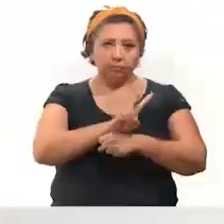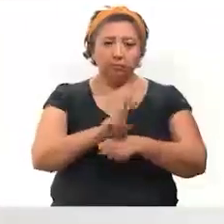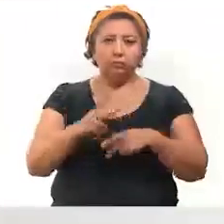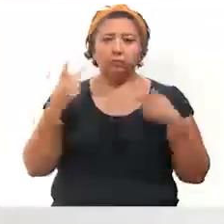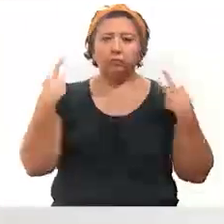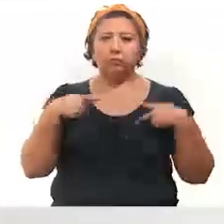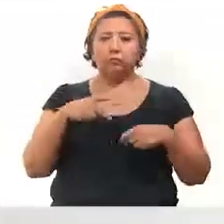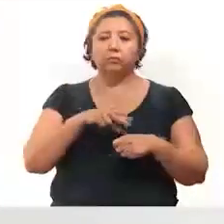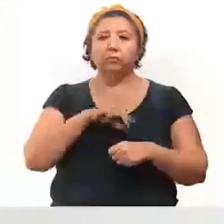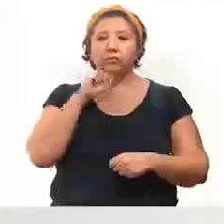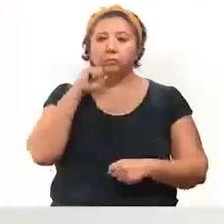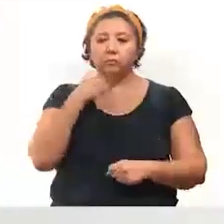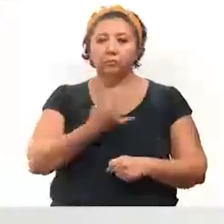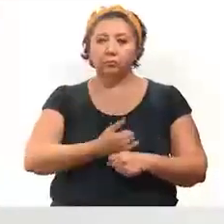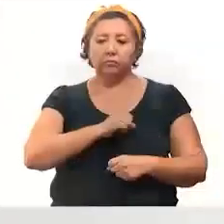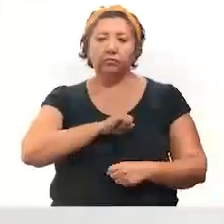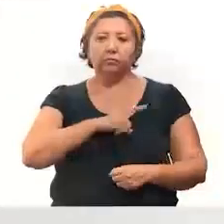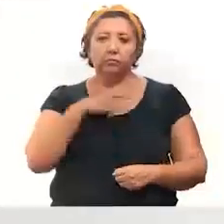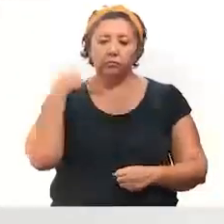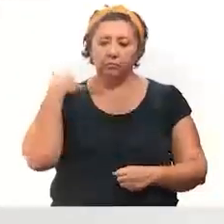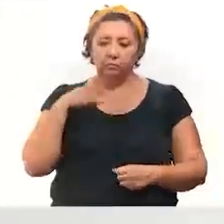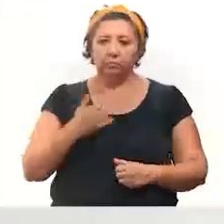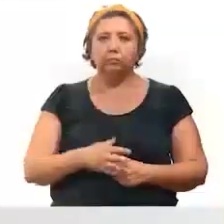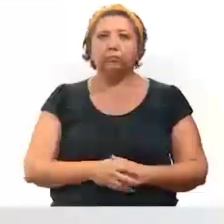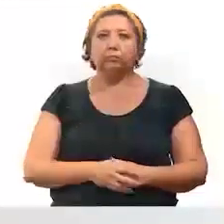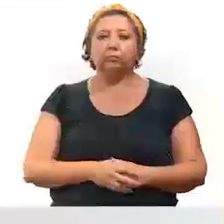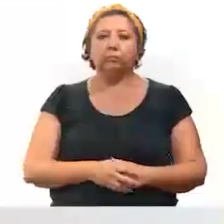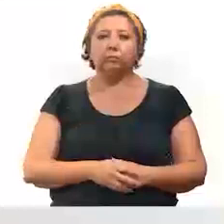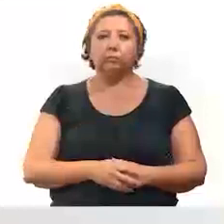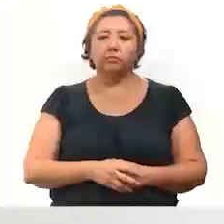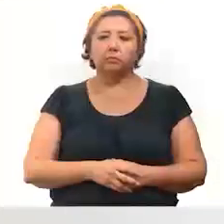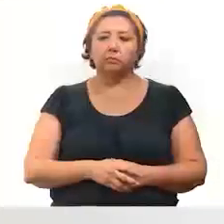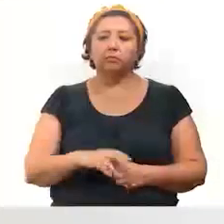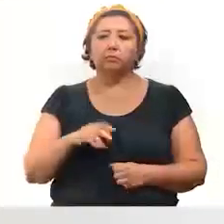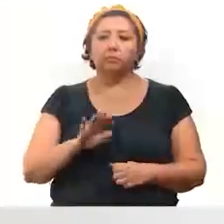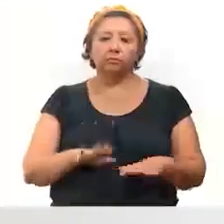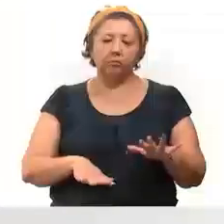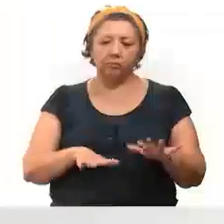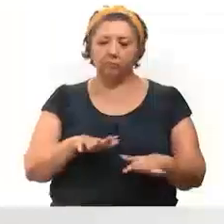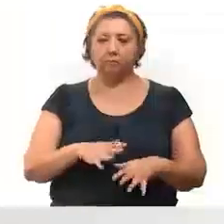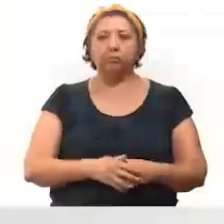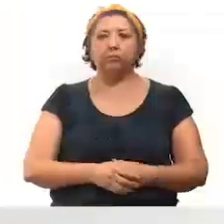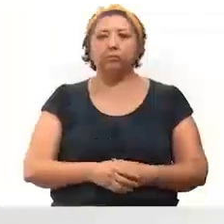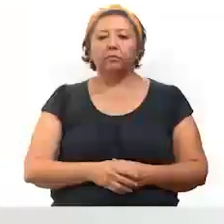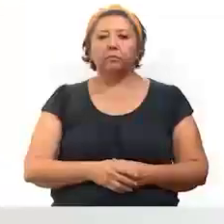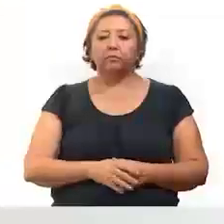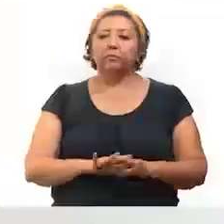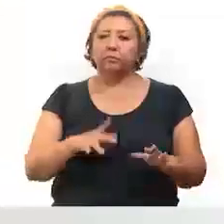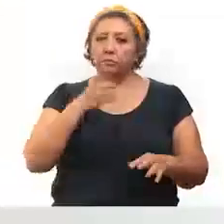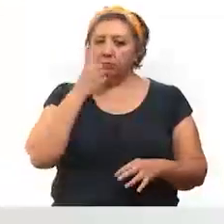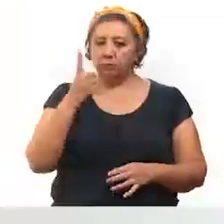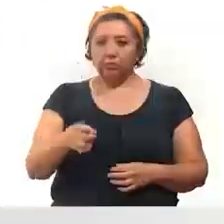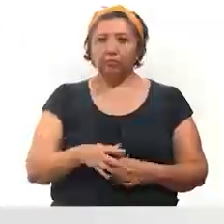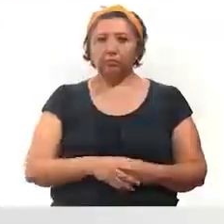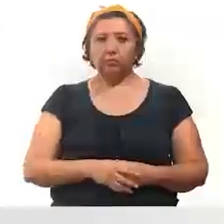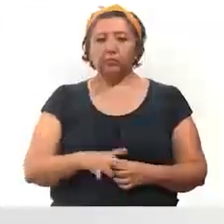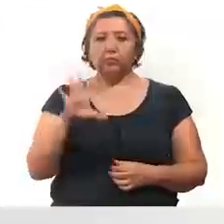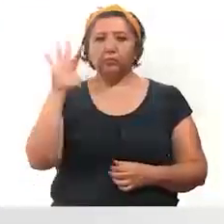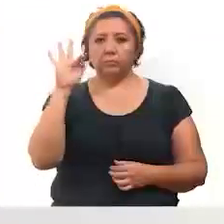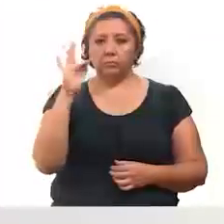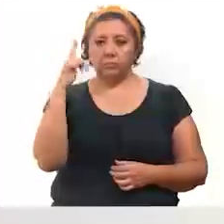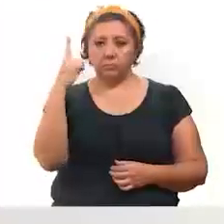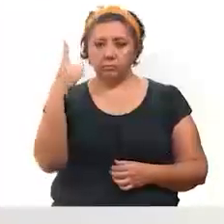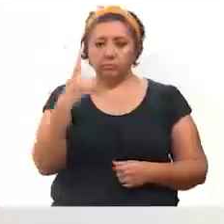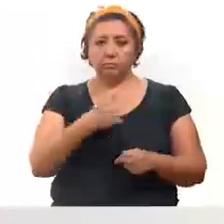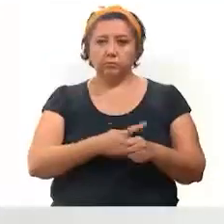aislados, monitoreados por personal médico de la Secretaría de Salud. Presentan síntomas leves. Como ya se mencionó,